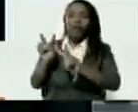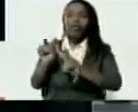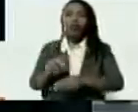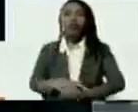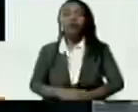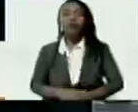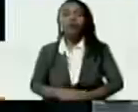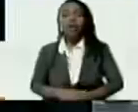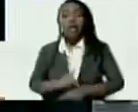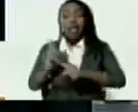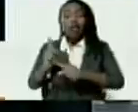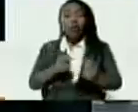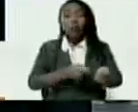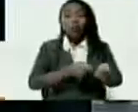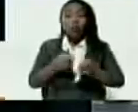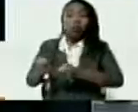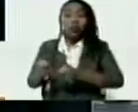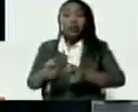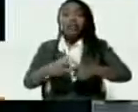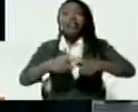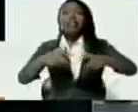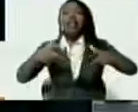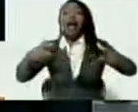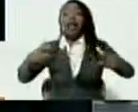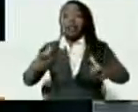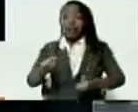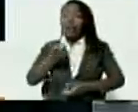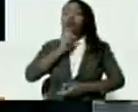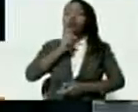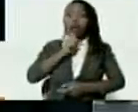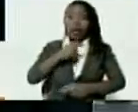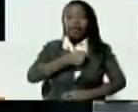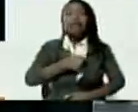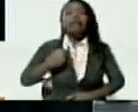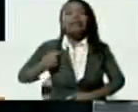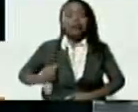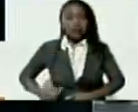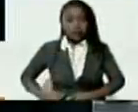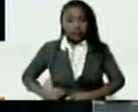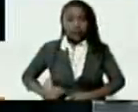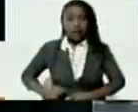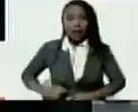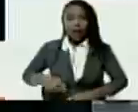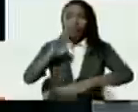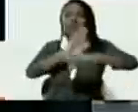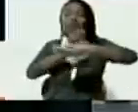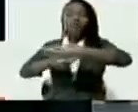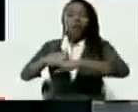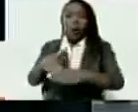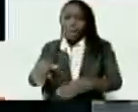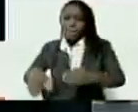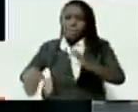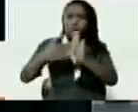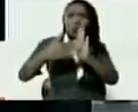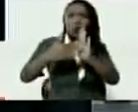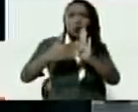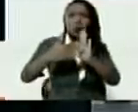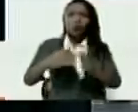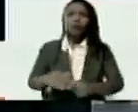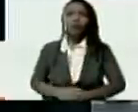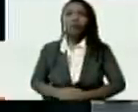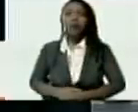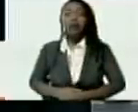Y esto ha conllevado a grandes retos y desafíos. China ha anunciado que ha contenido